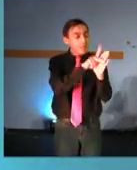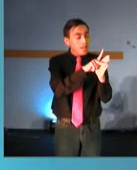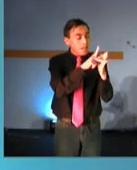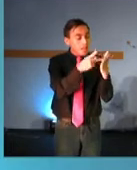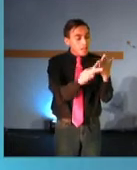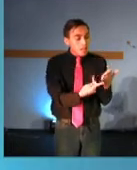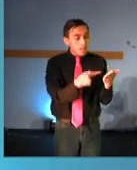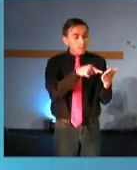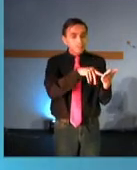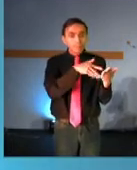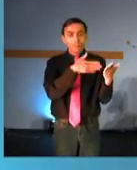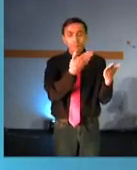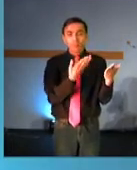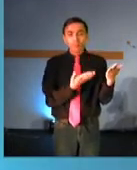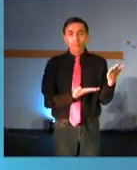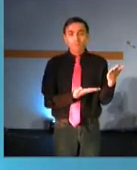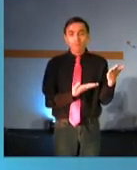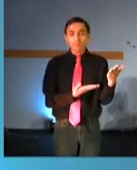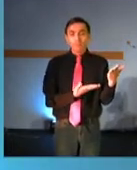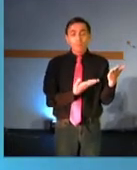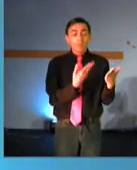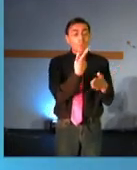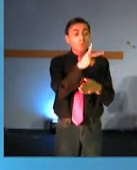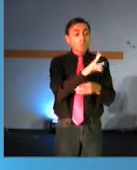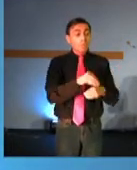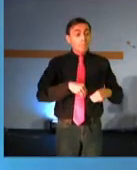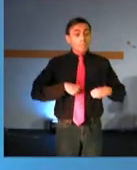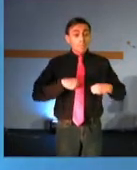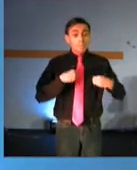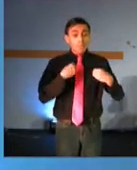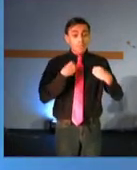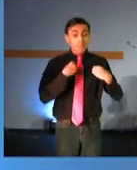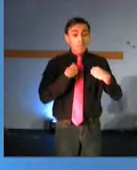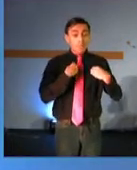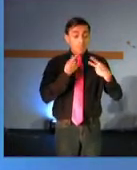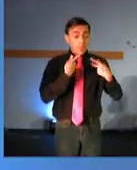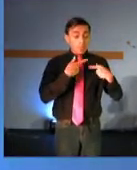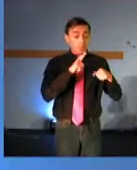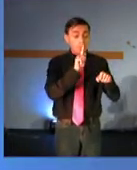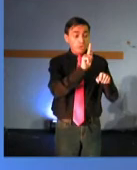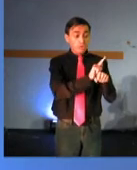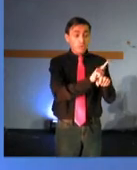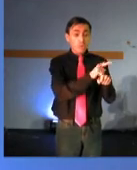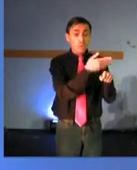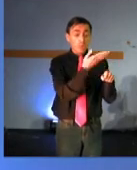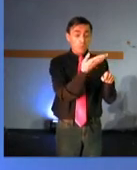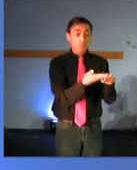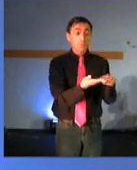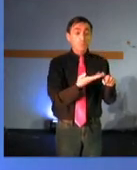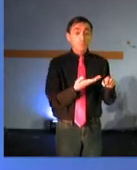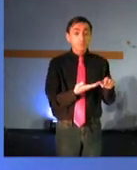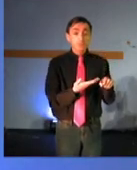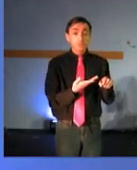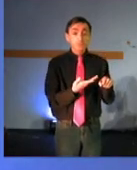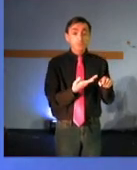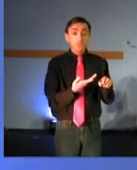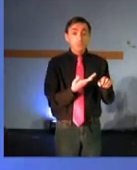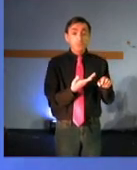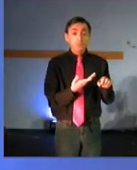desde su vida personal, se había mantenido de